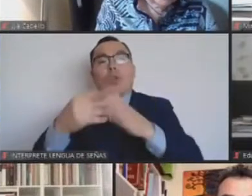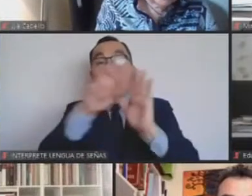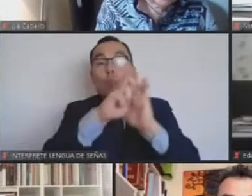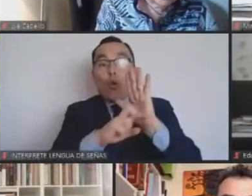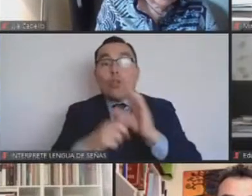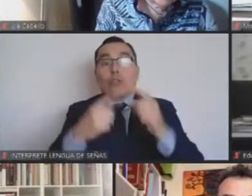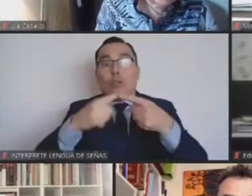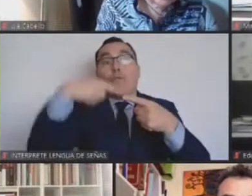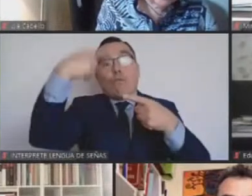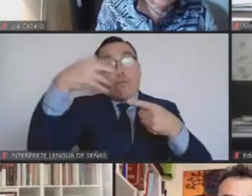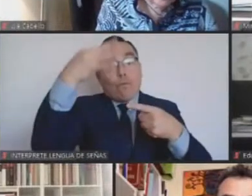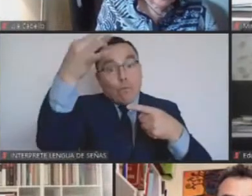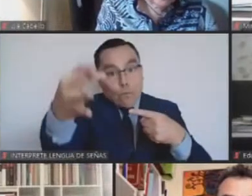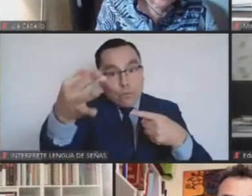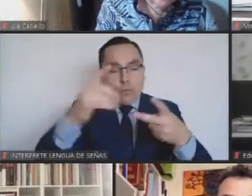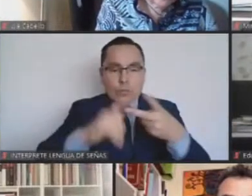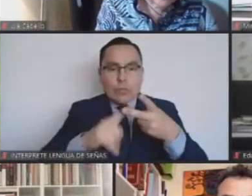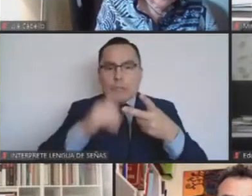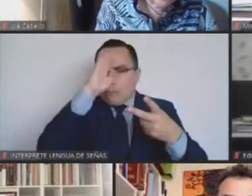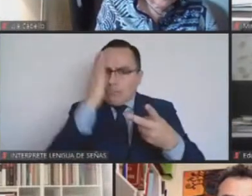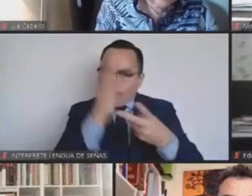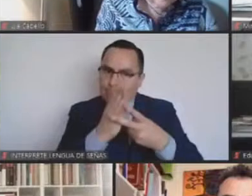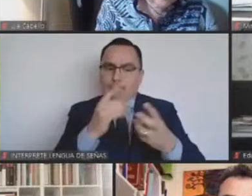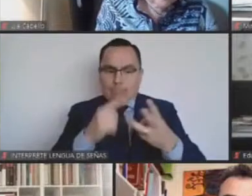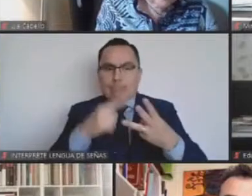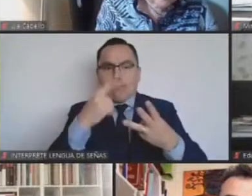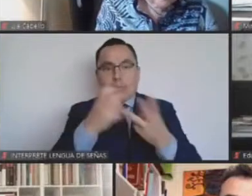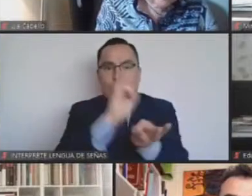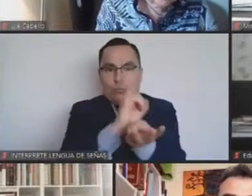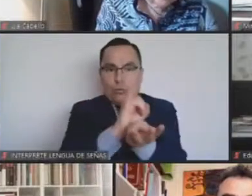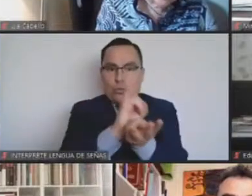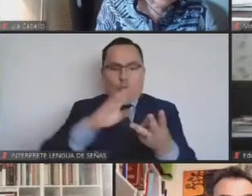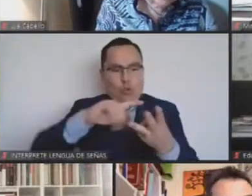acciones y decisiones institucionales.